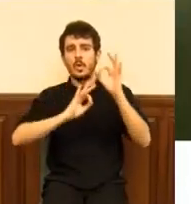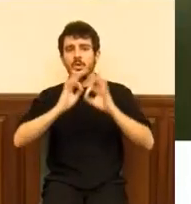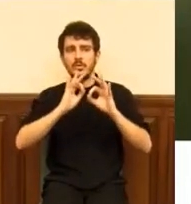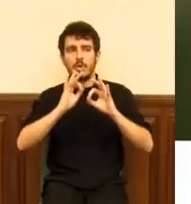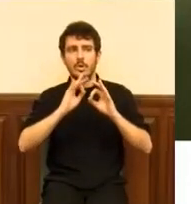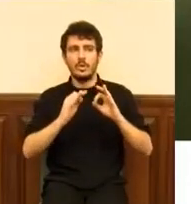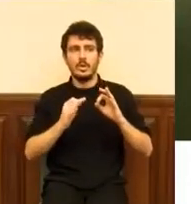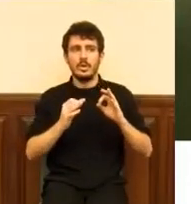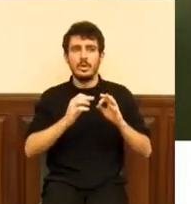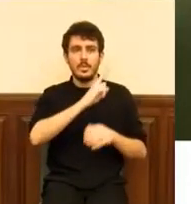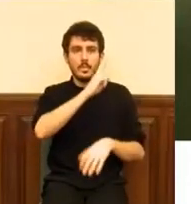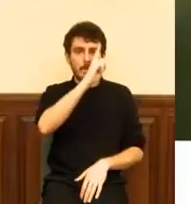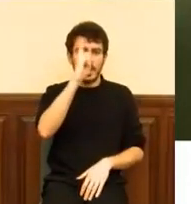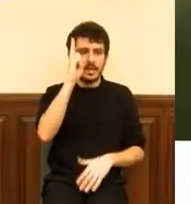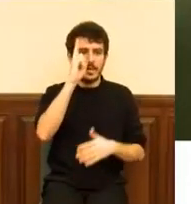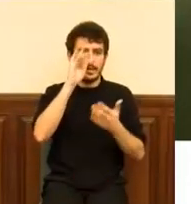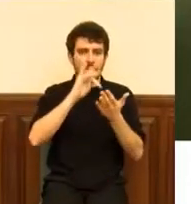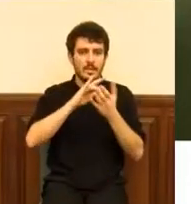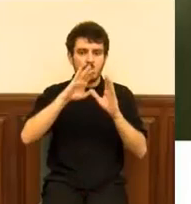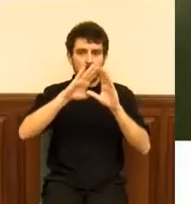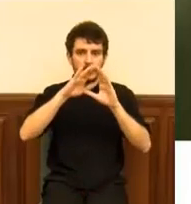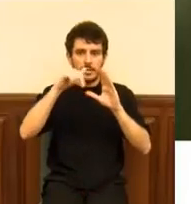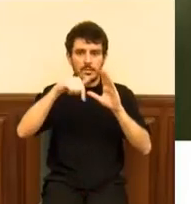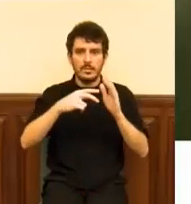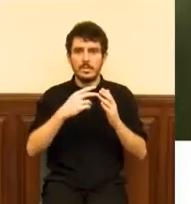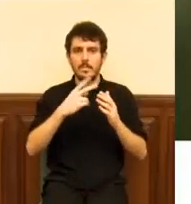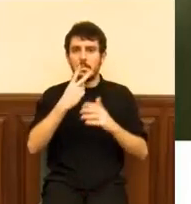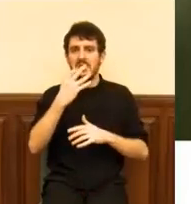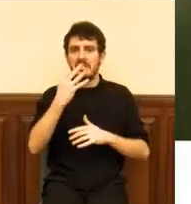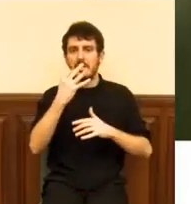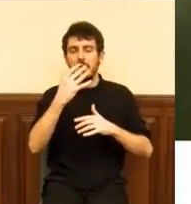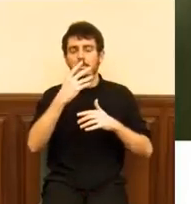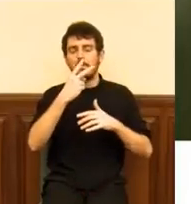70% y Madrid no llegaba al 25%.